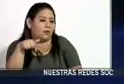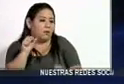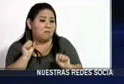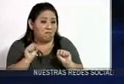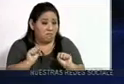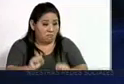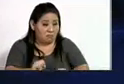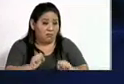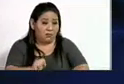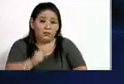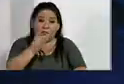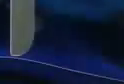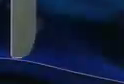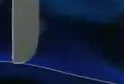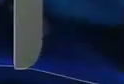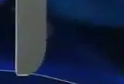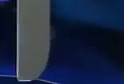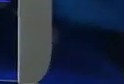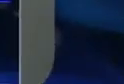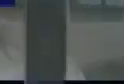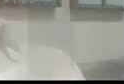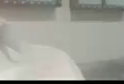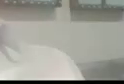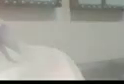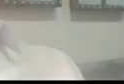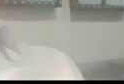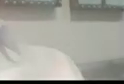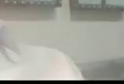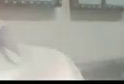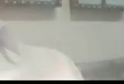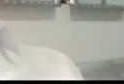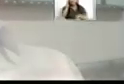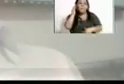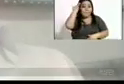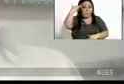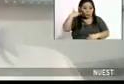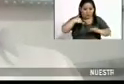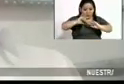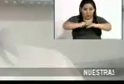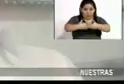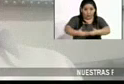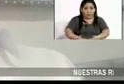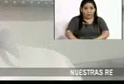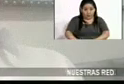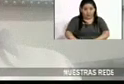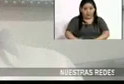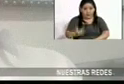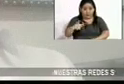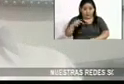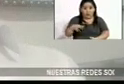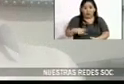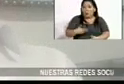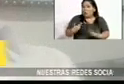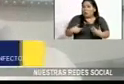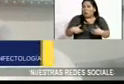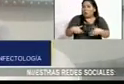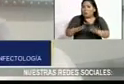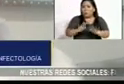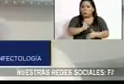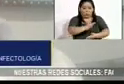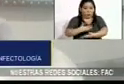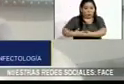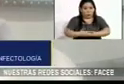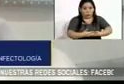total. Únicamente se ha relacionado algunos casos de madres embarazadas, de las cuales tuvieron su parto su niño